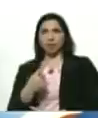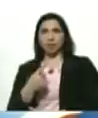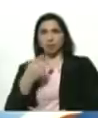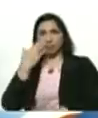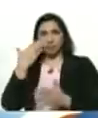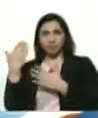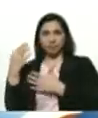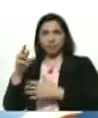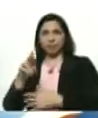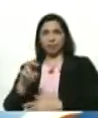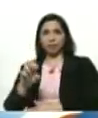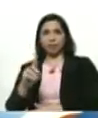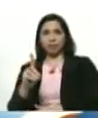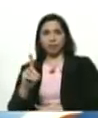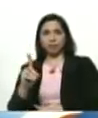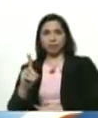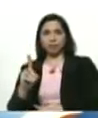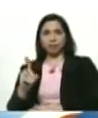son entonces